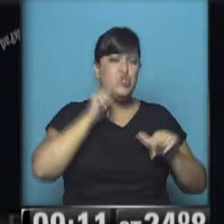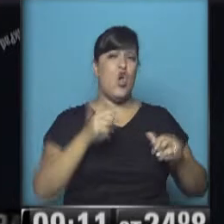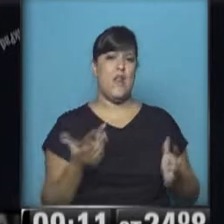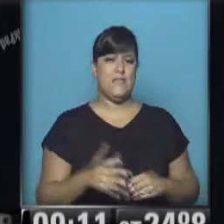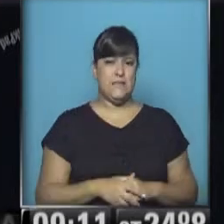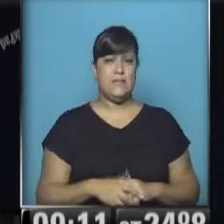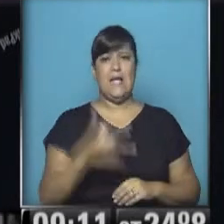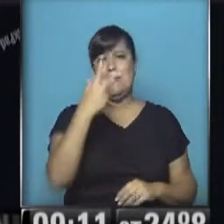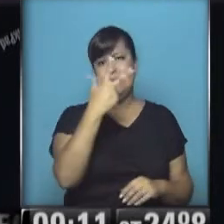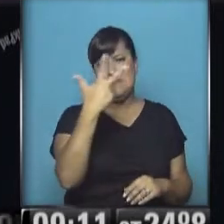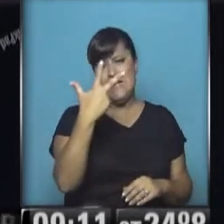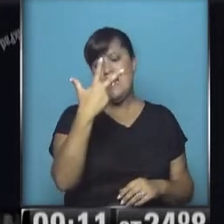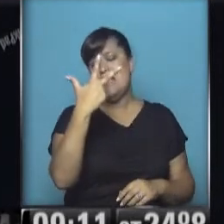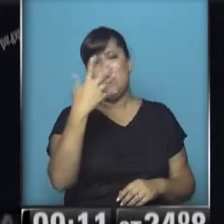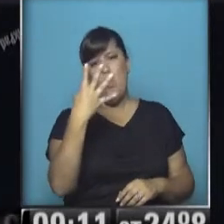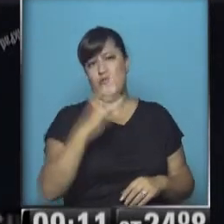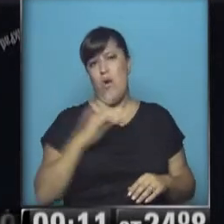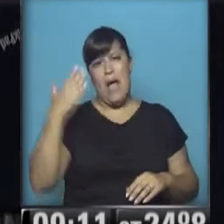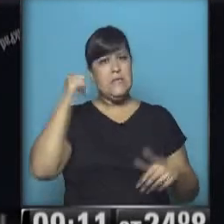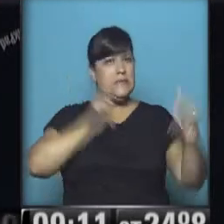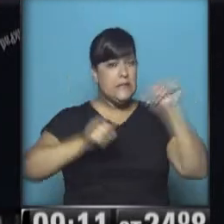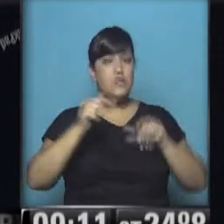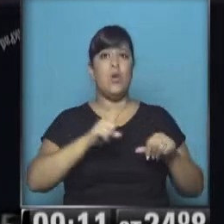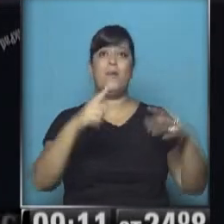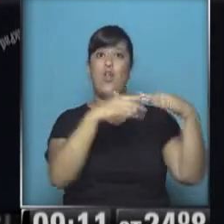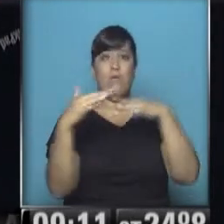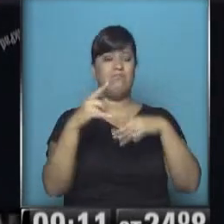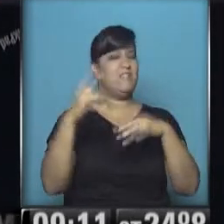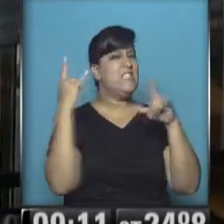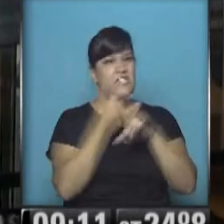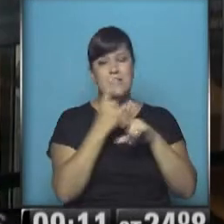34 años un hombre que en la cancha siempre marcó diferencia gracias